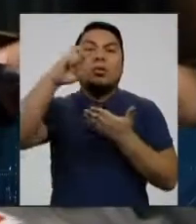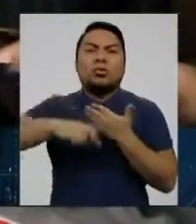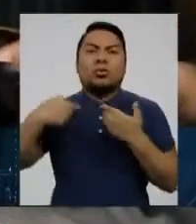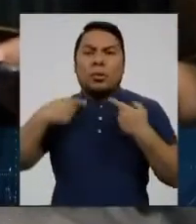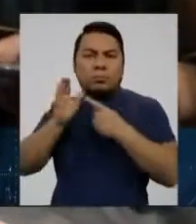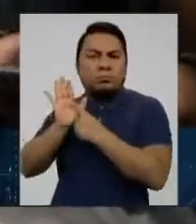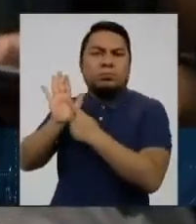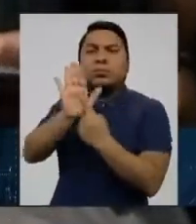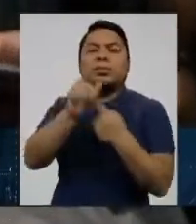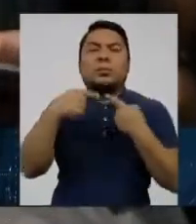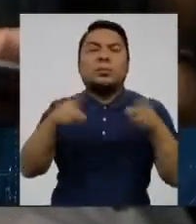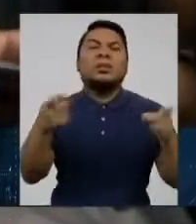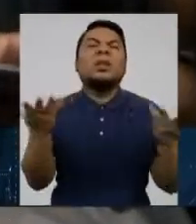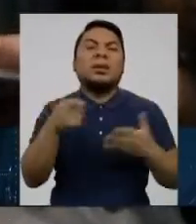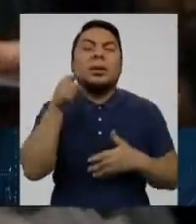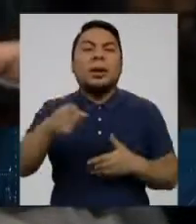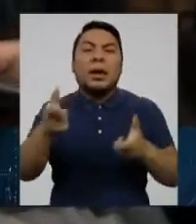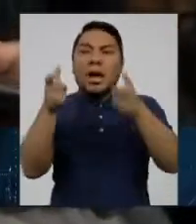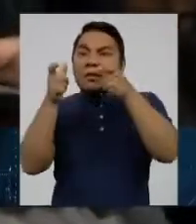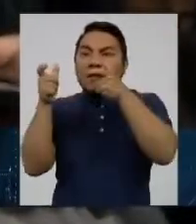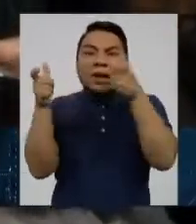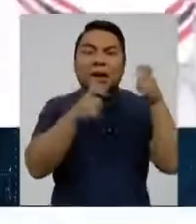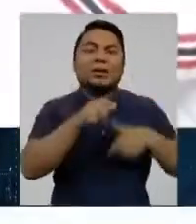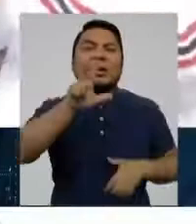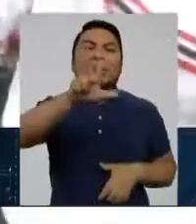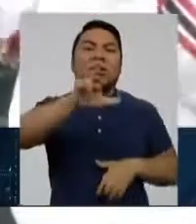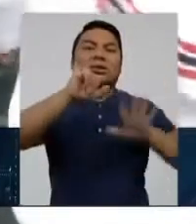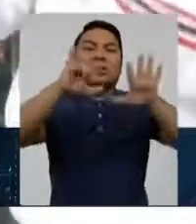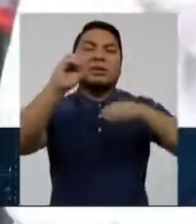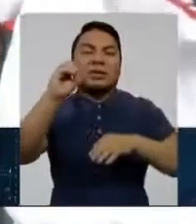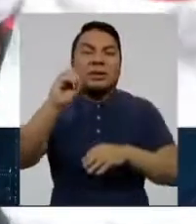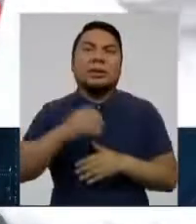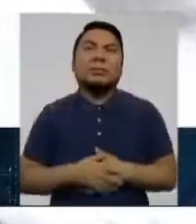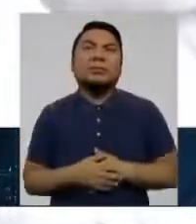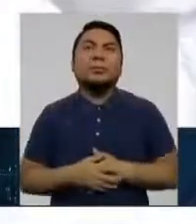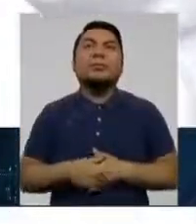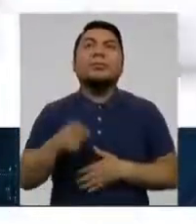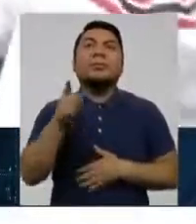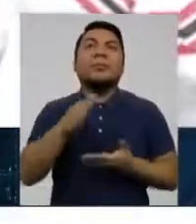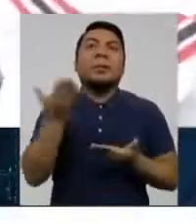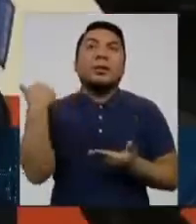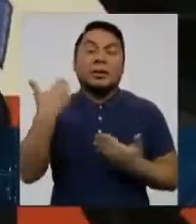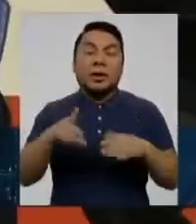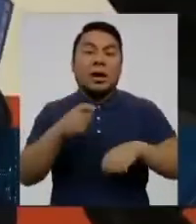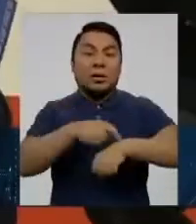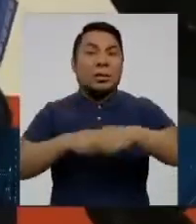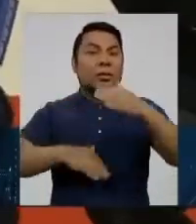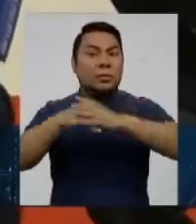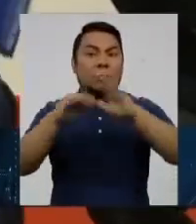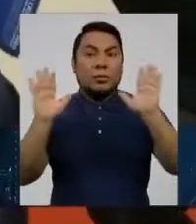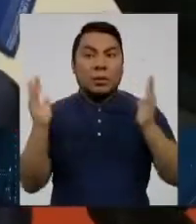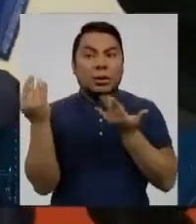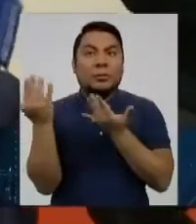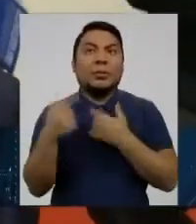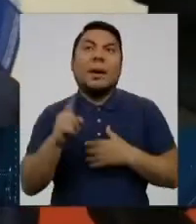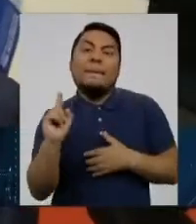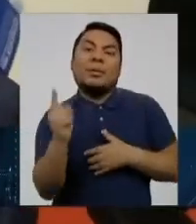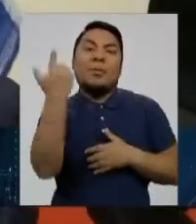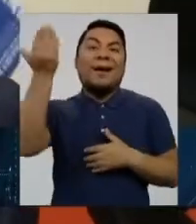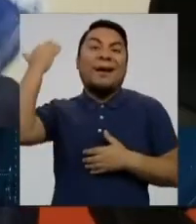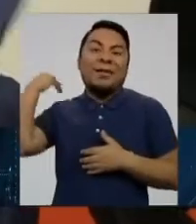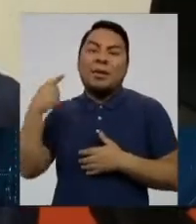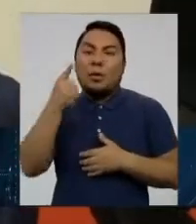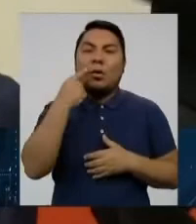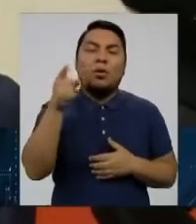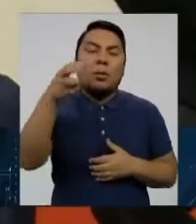será Vigilancia 360 grados. Hace 2 semanas se conocía la fecha límite. Los primeros en inscribirse fueron